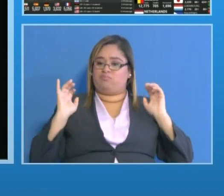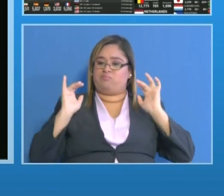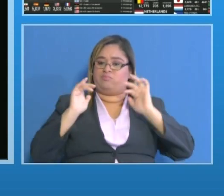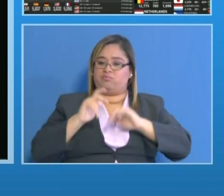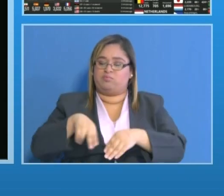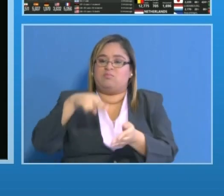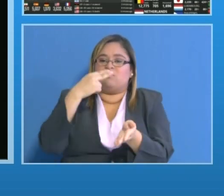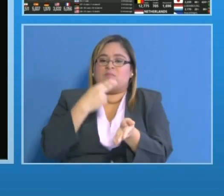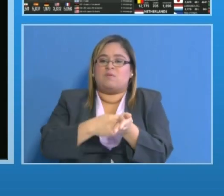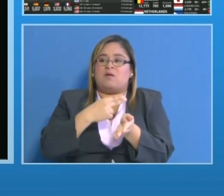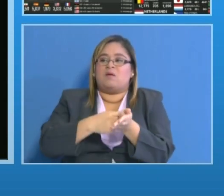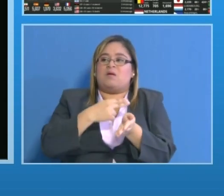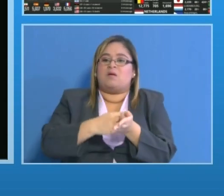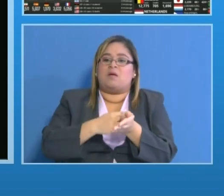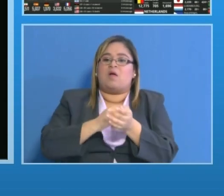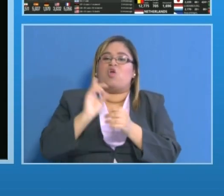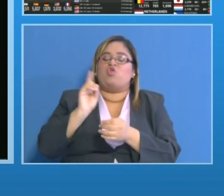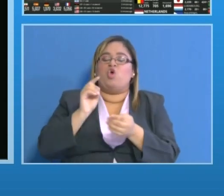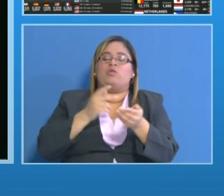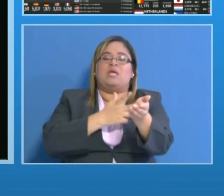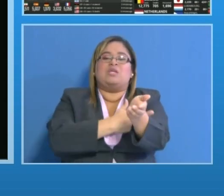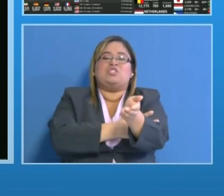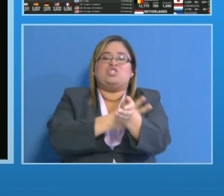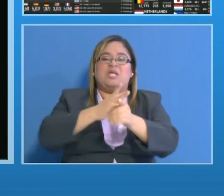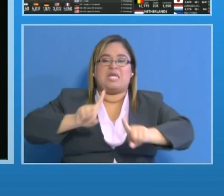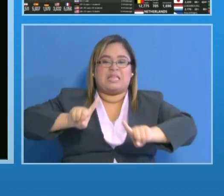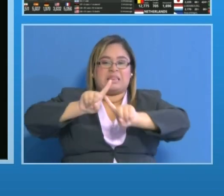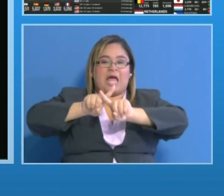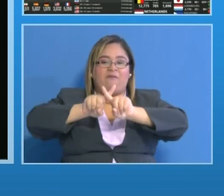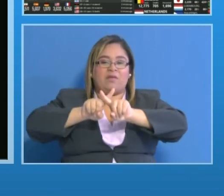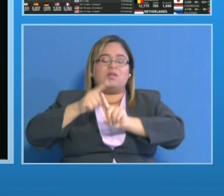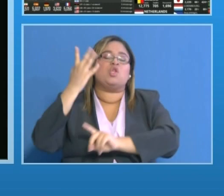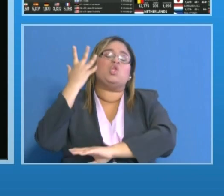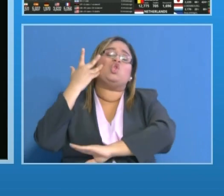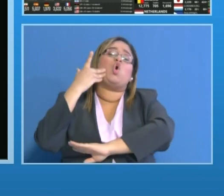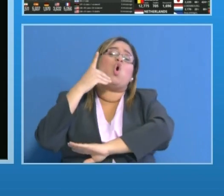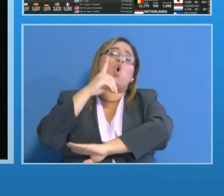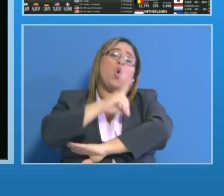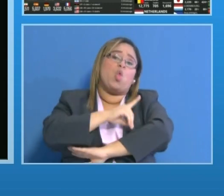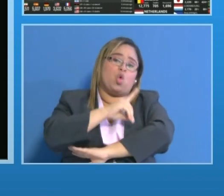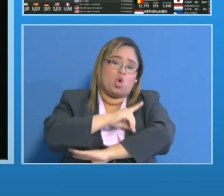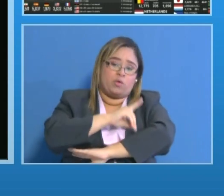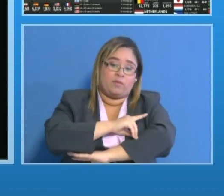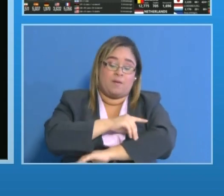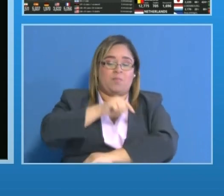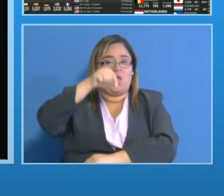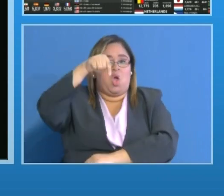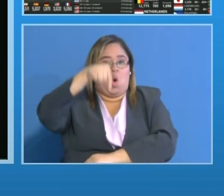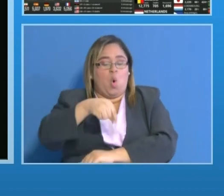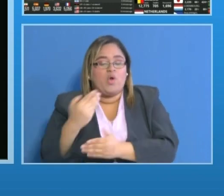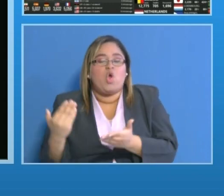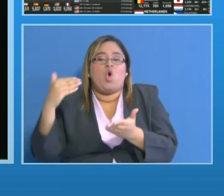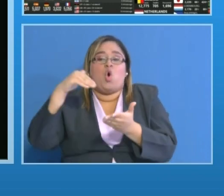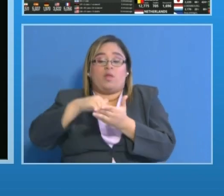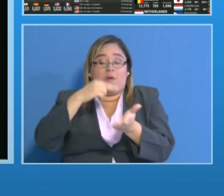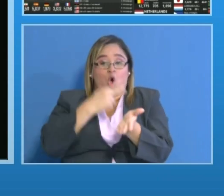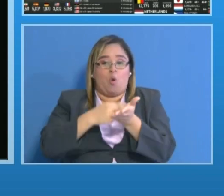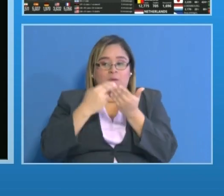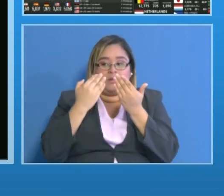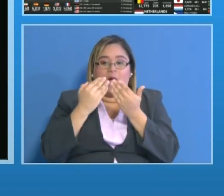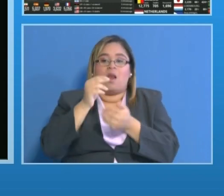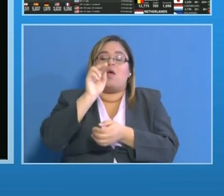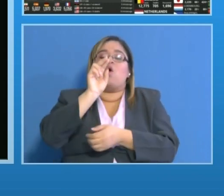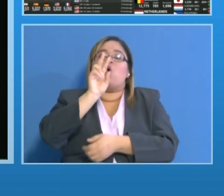Policlínica Gustavo Ross, en la ciudad de David, todos los días. Y hoy reinició operaciones la ULAP